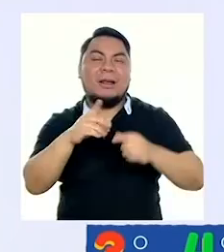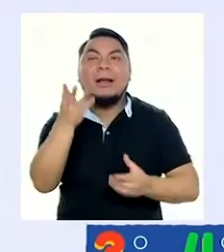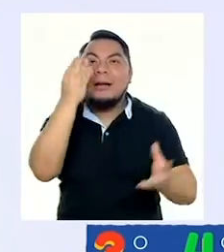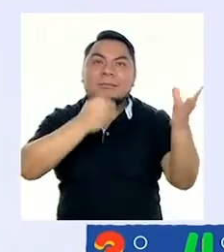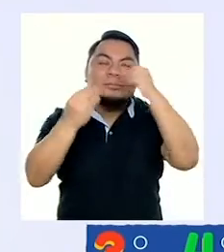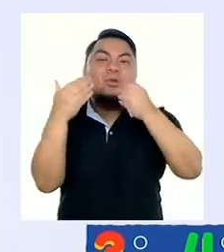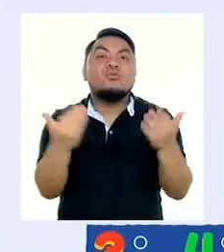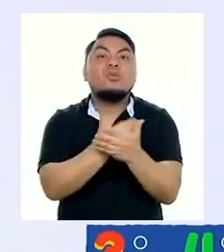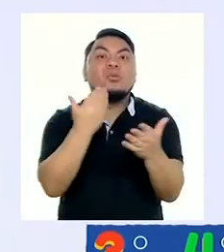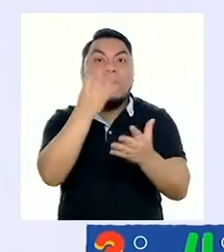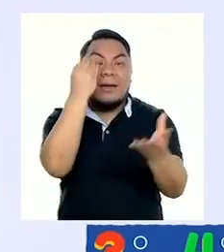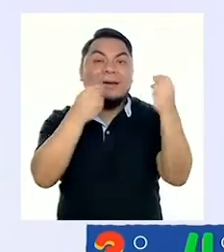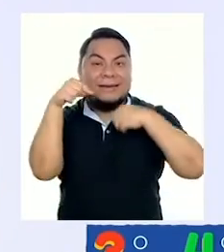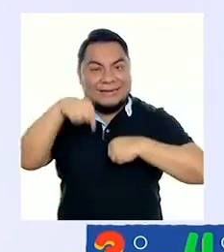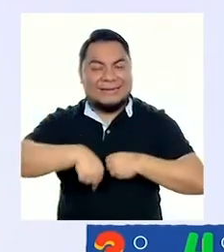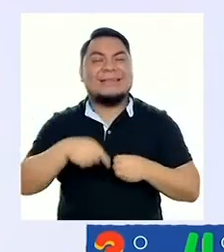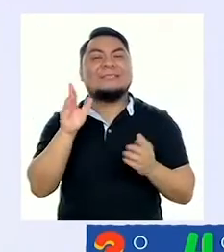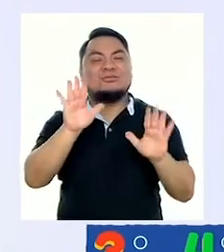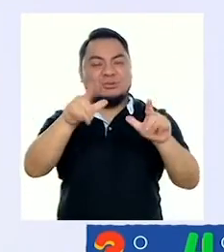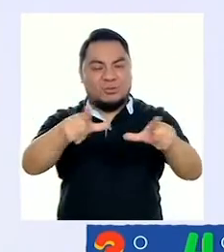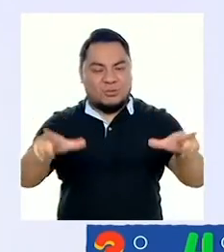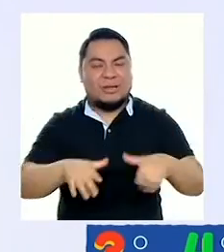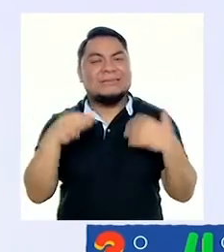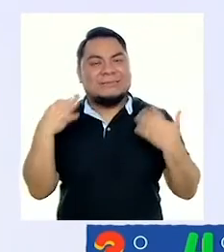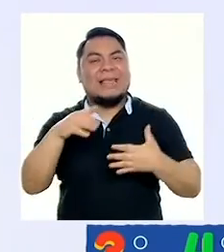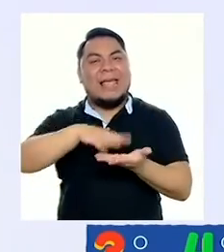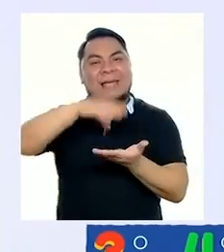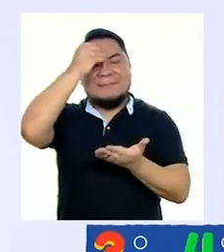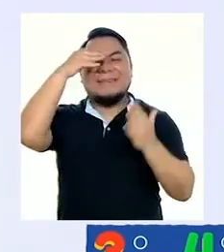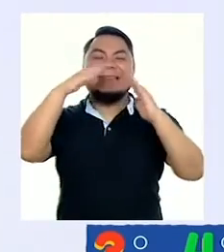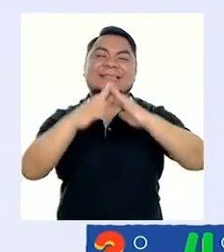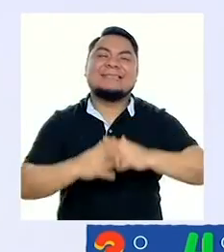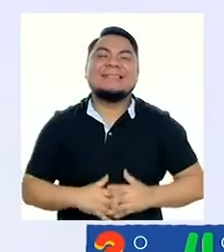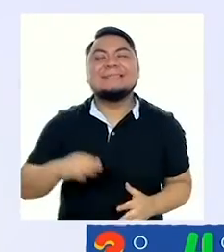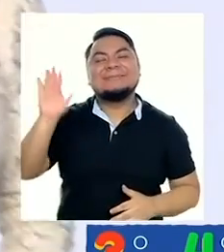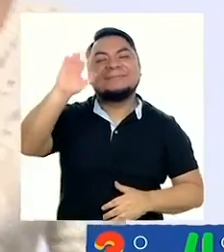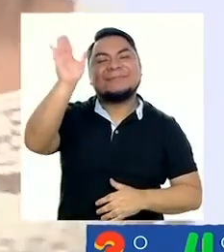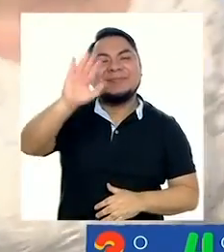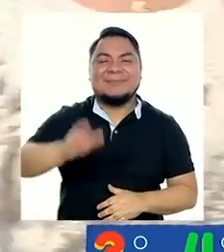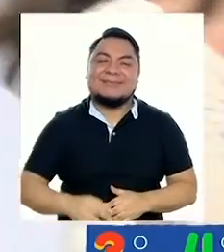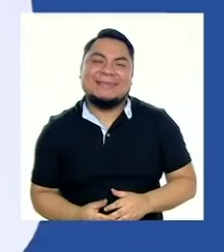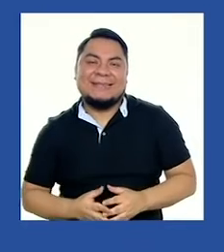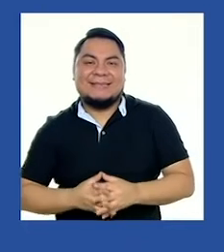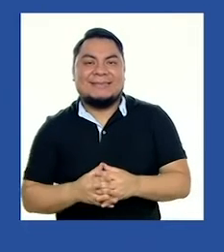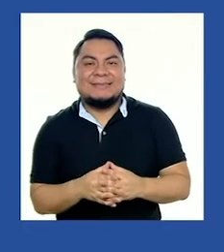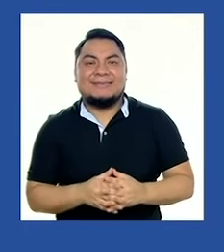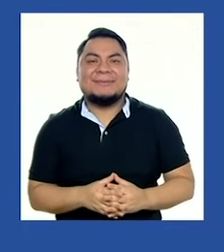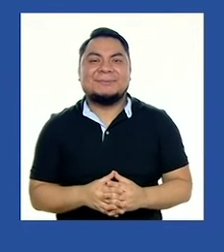descubriendo nuevos aprendizajes aquí, en su espacio de siempre, Aprendo en Casa. ¡Chao, chao!